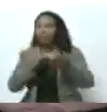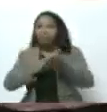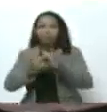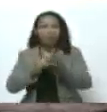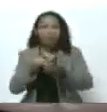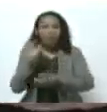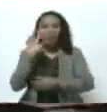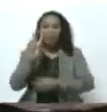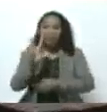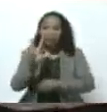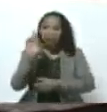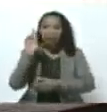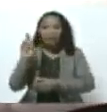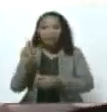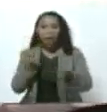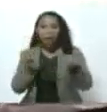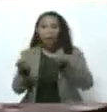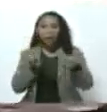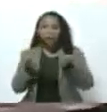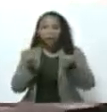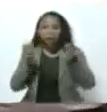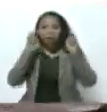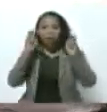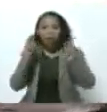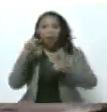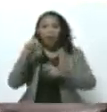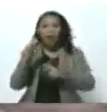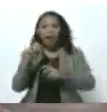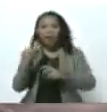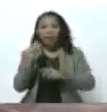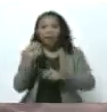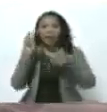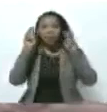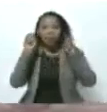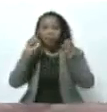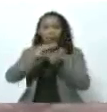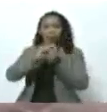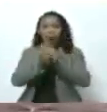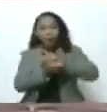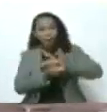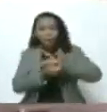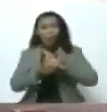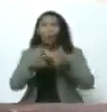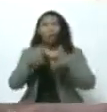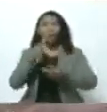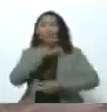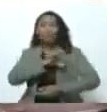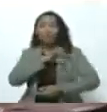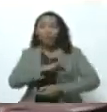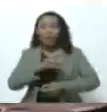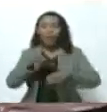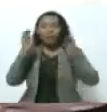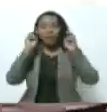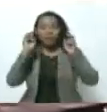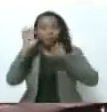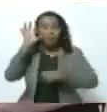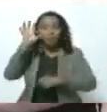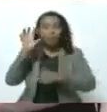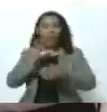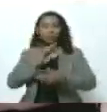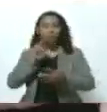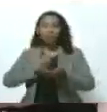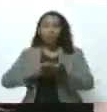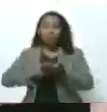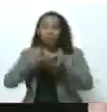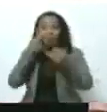las 3R? Maneja el concepto del NET, de la nueva época de transición al socialismo, maneja el concepto de mapa de soluciones, lo